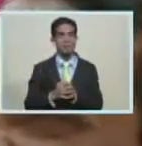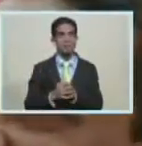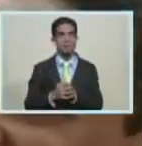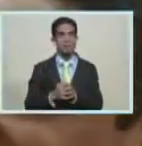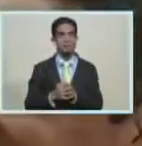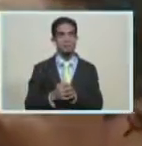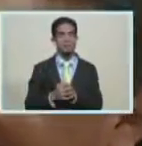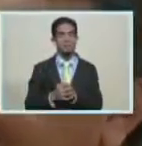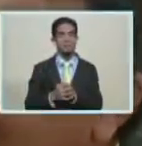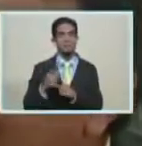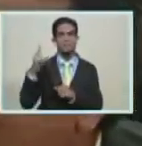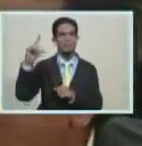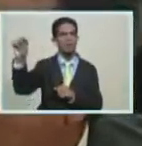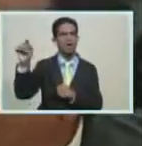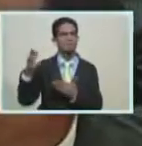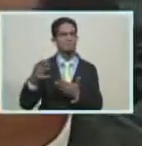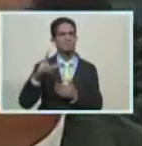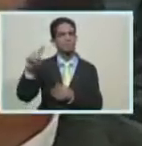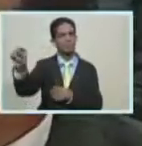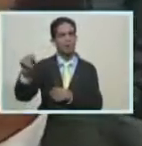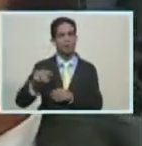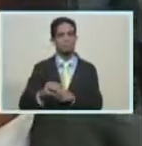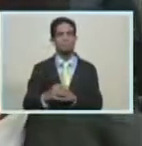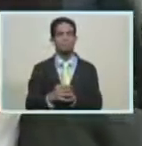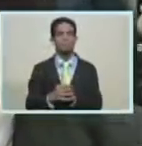Se fue aquel.